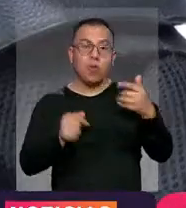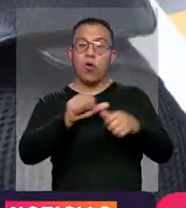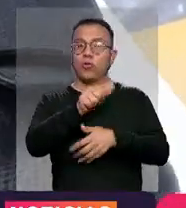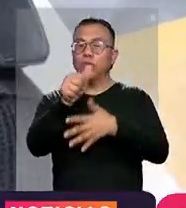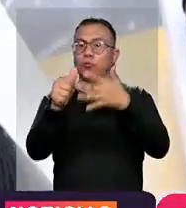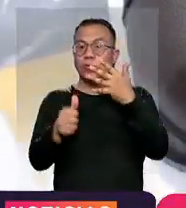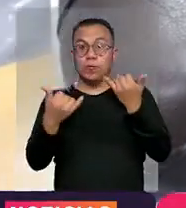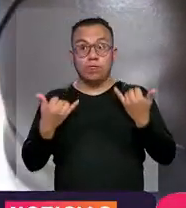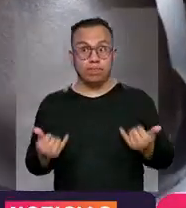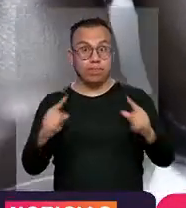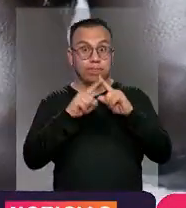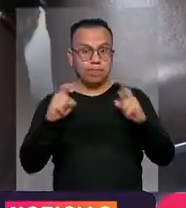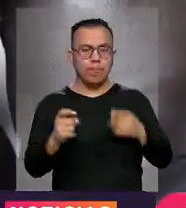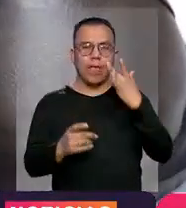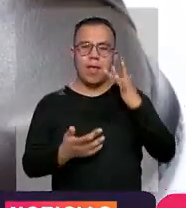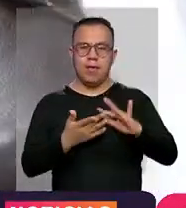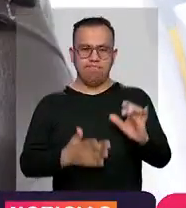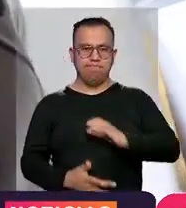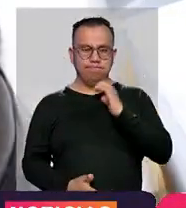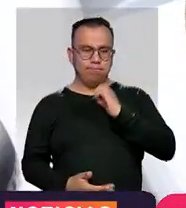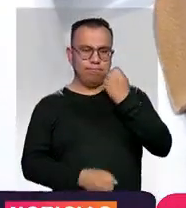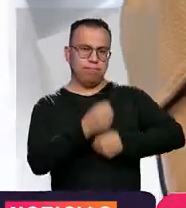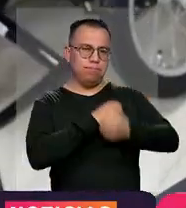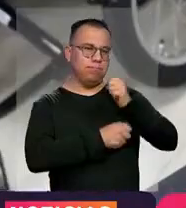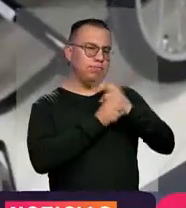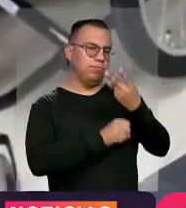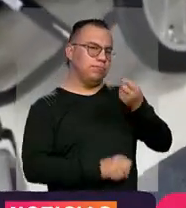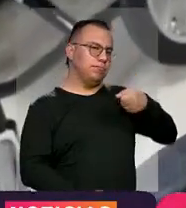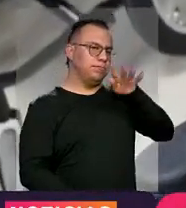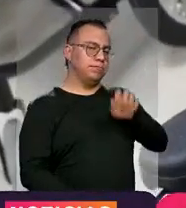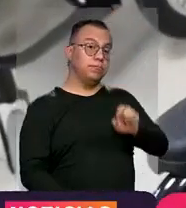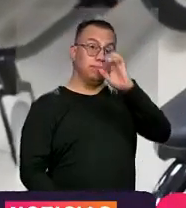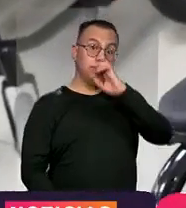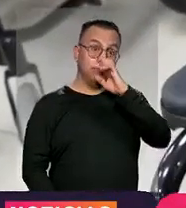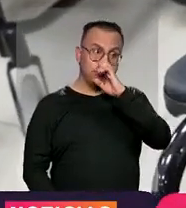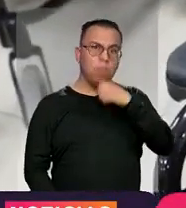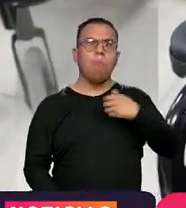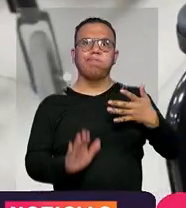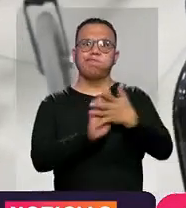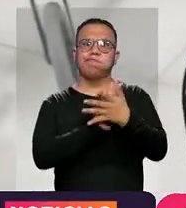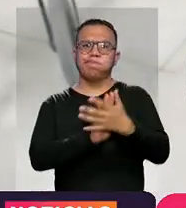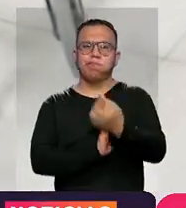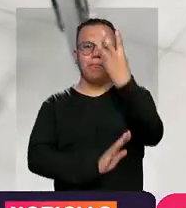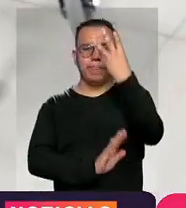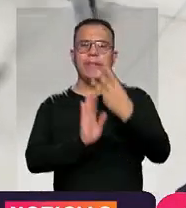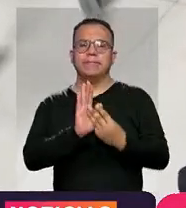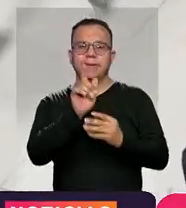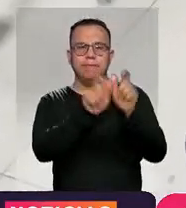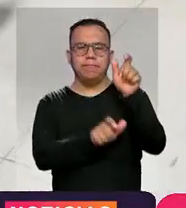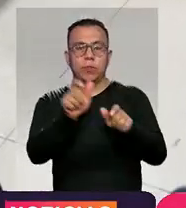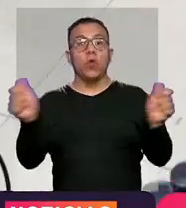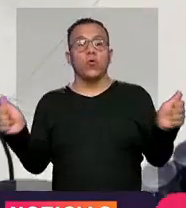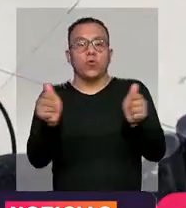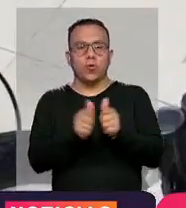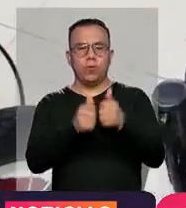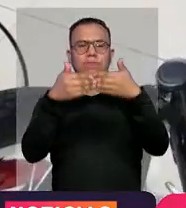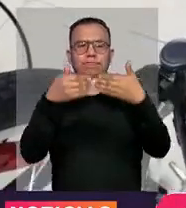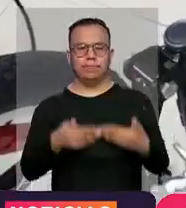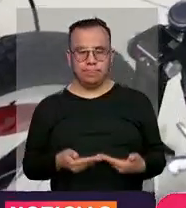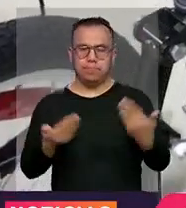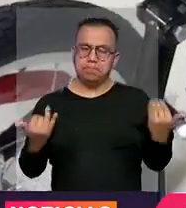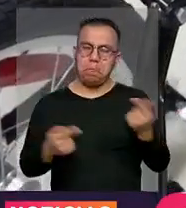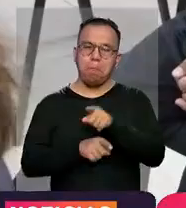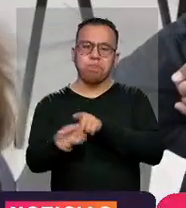dispositivos. Según una caracterización del año 2019, en Chapinero hay un reporte de más de 3.000 personas con discapacidad, de